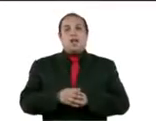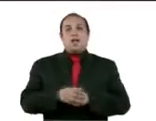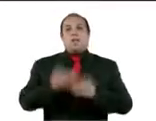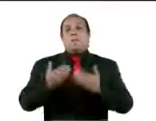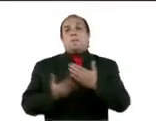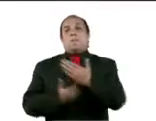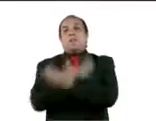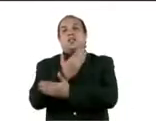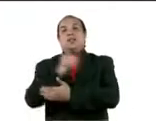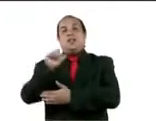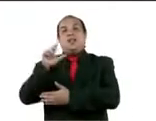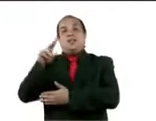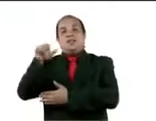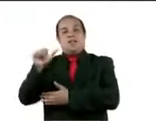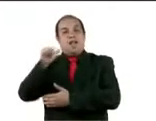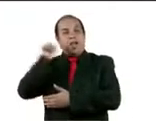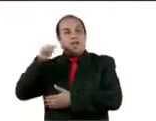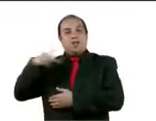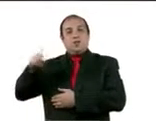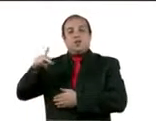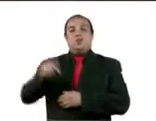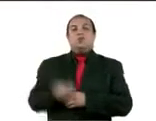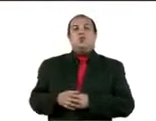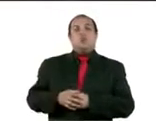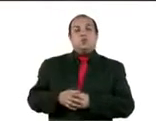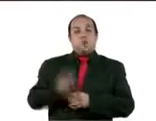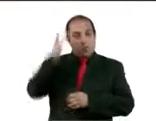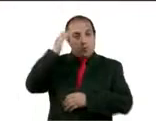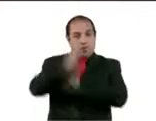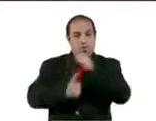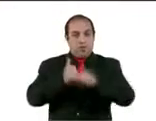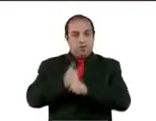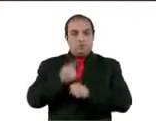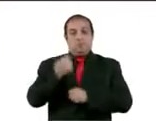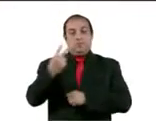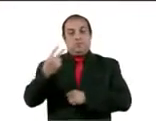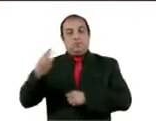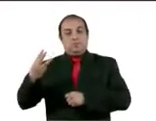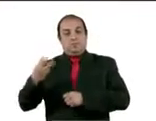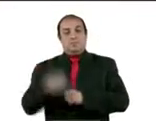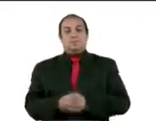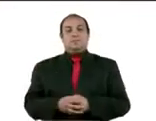fue su cumpleaños, así que si nos acompañan todos, 1, 2, 3.